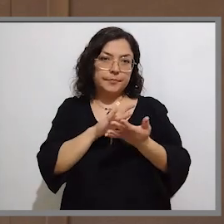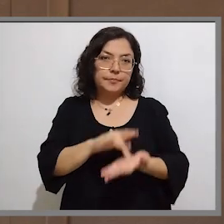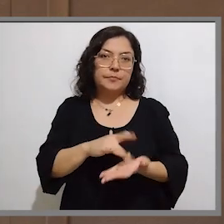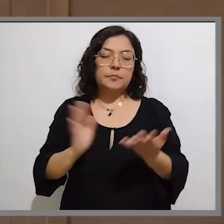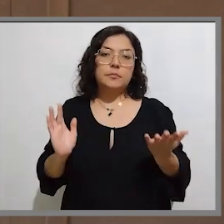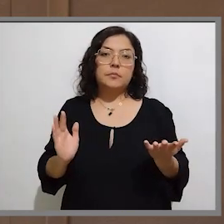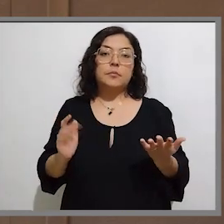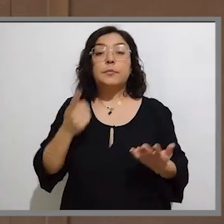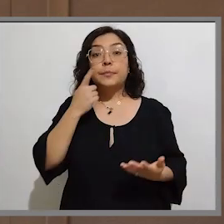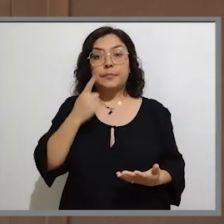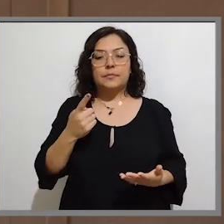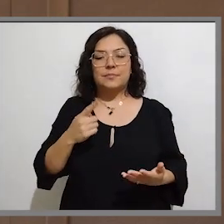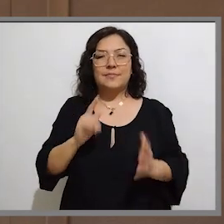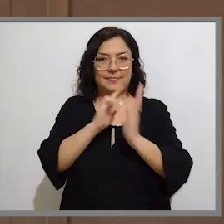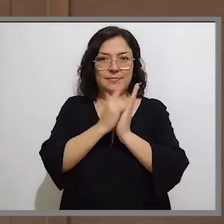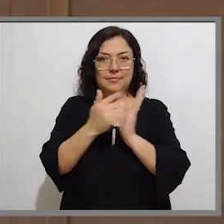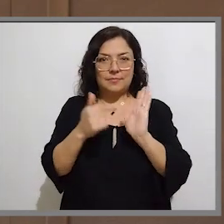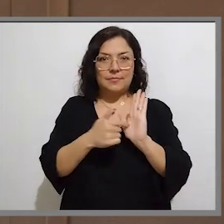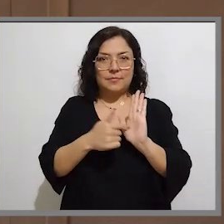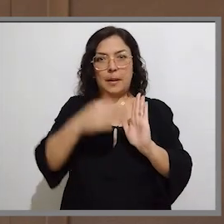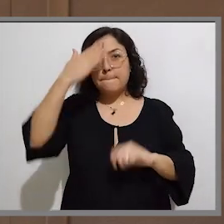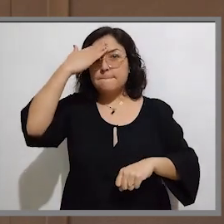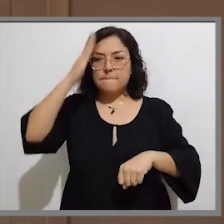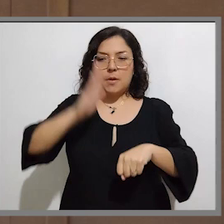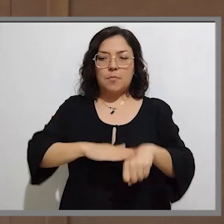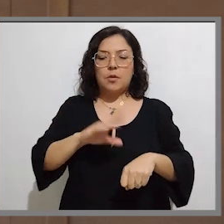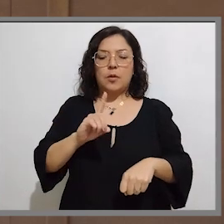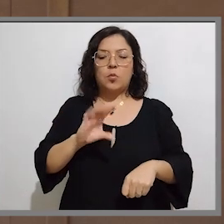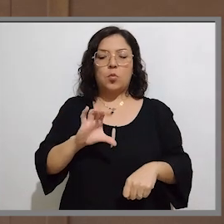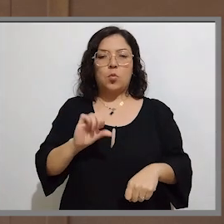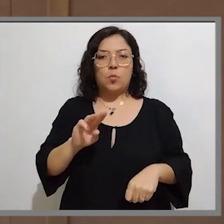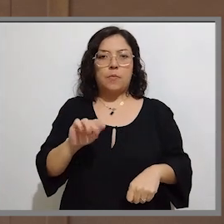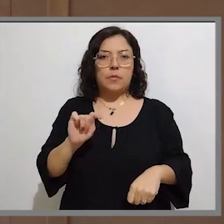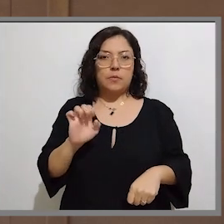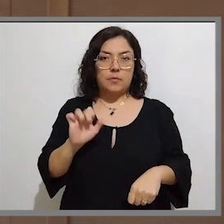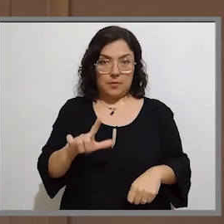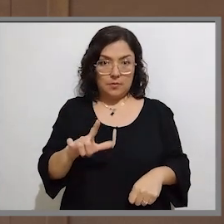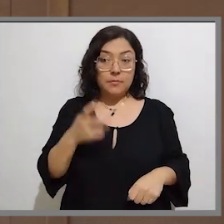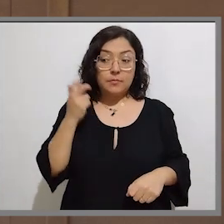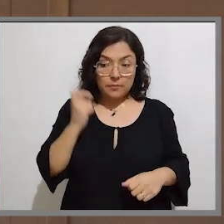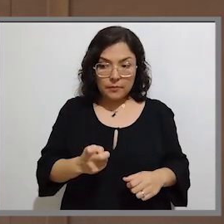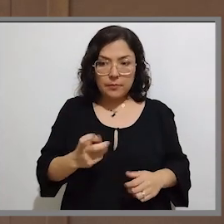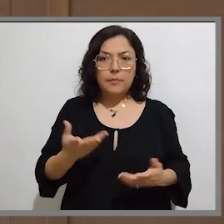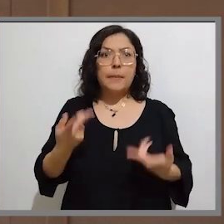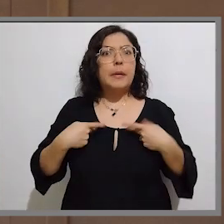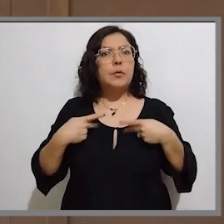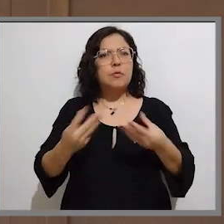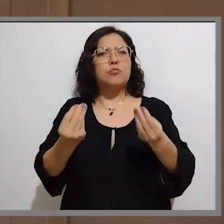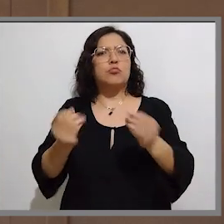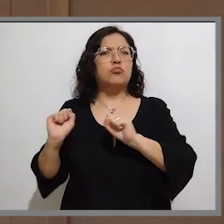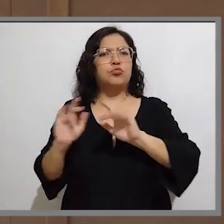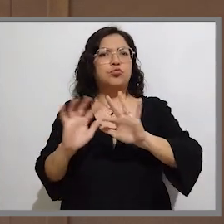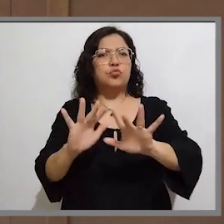esta memoria documental, que por cierto prácticamente se nos agotó el tiraje en la Feria del Libro, la gente la pidió